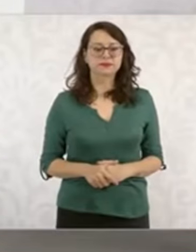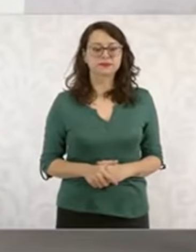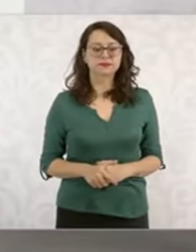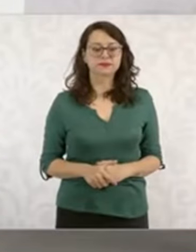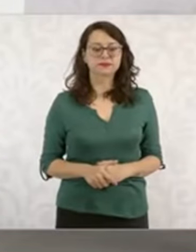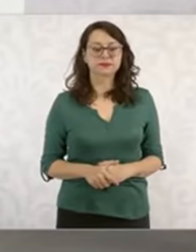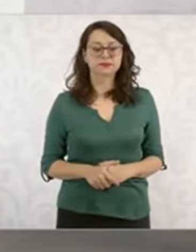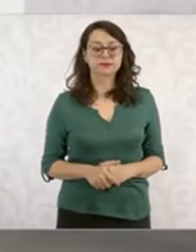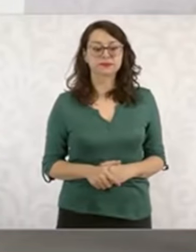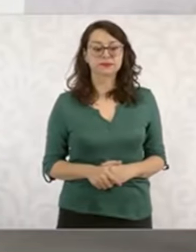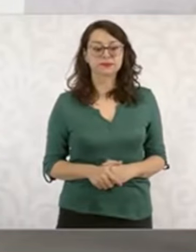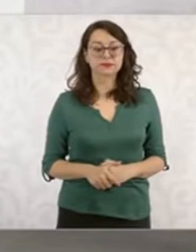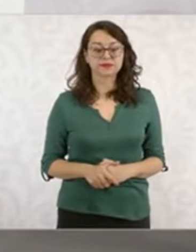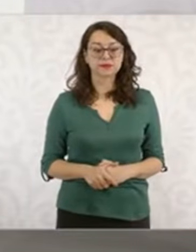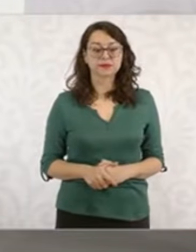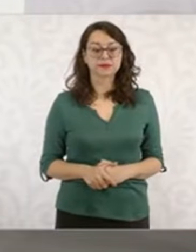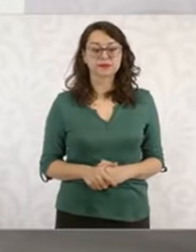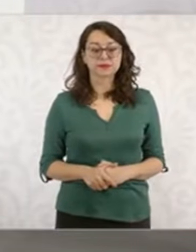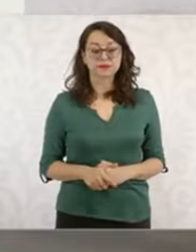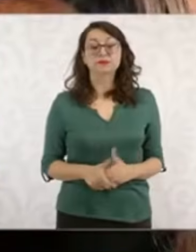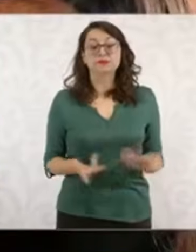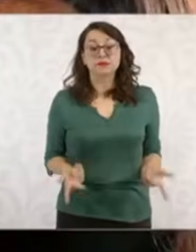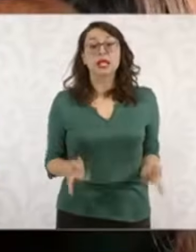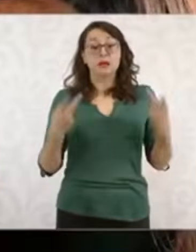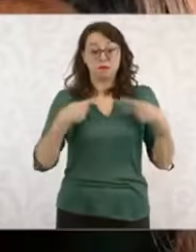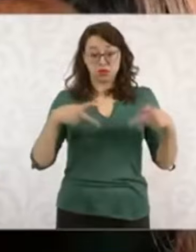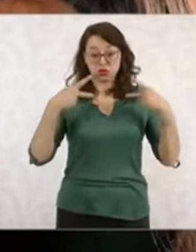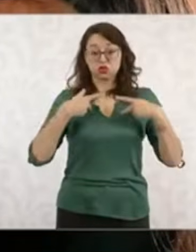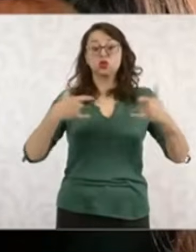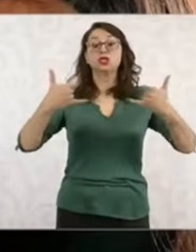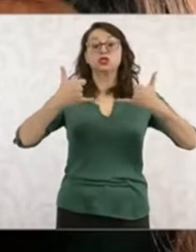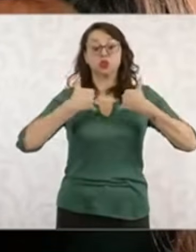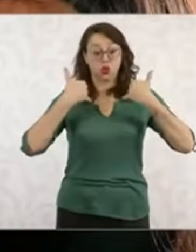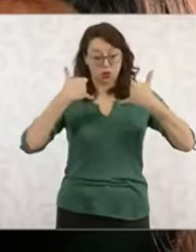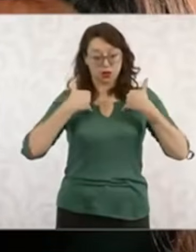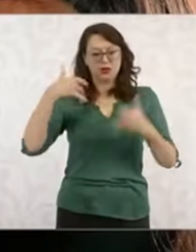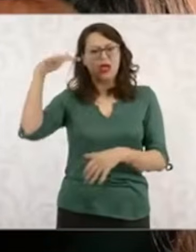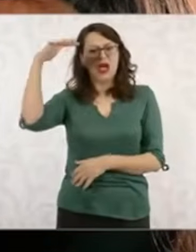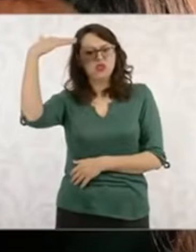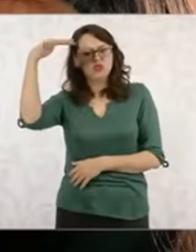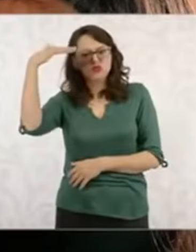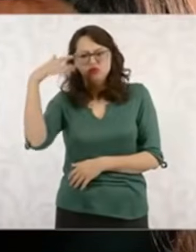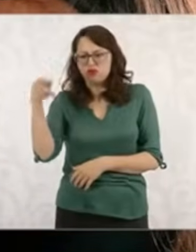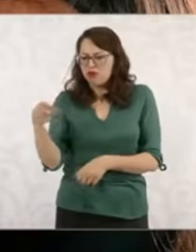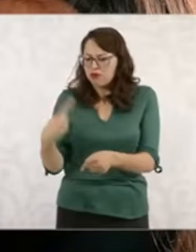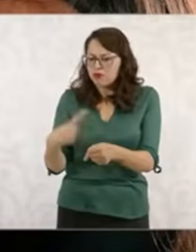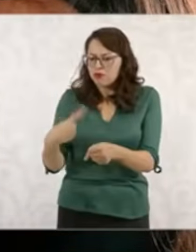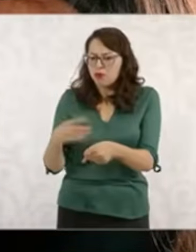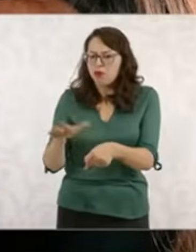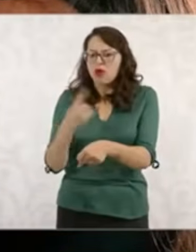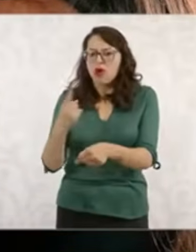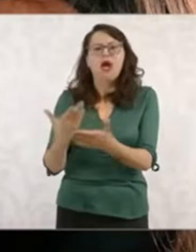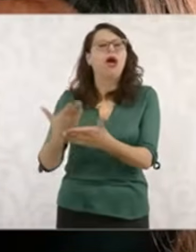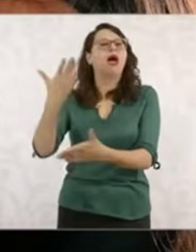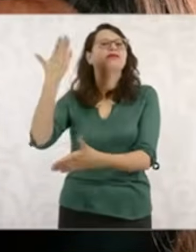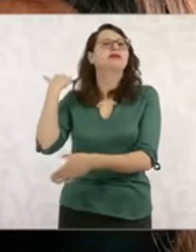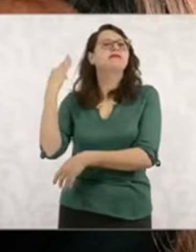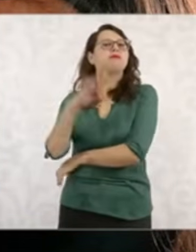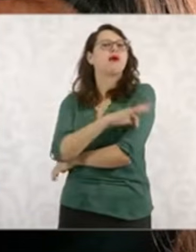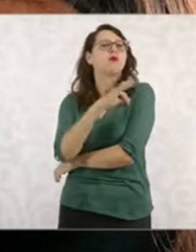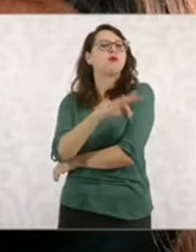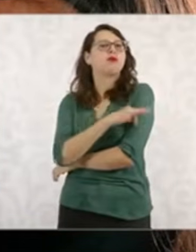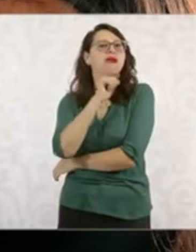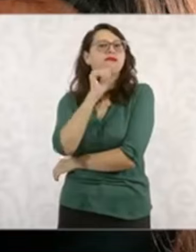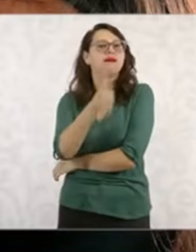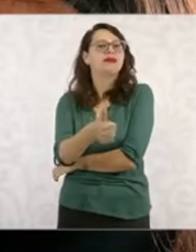Estamos viendo contagios en personas jóvenes y adultos que no completaron su esquema en el pasado.